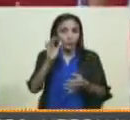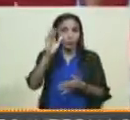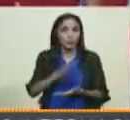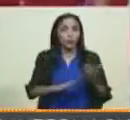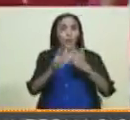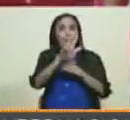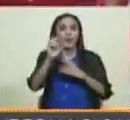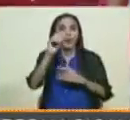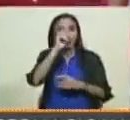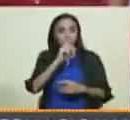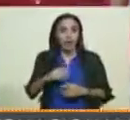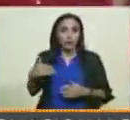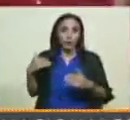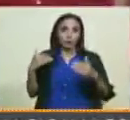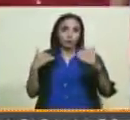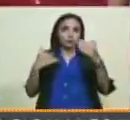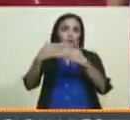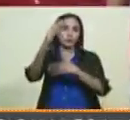30 años.